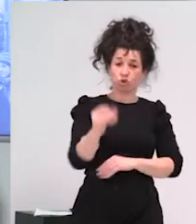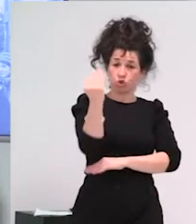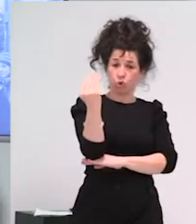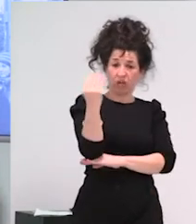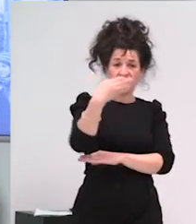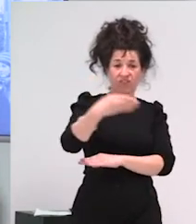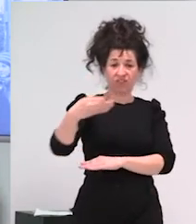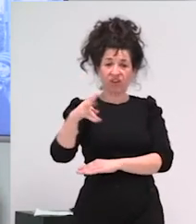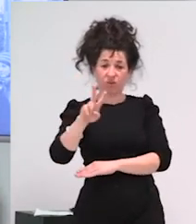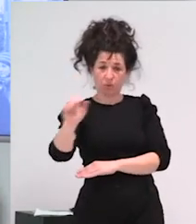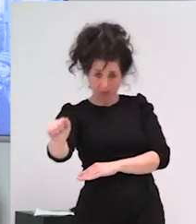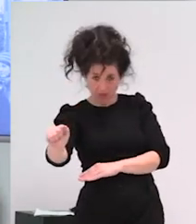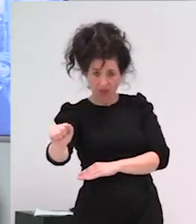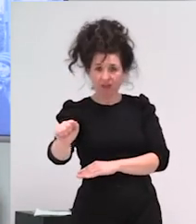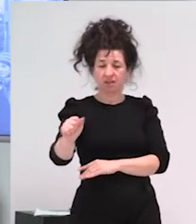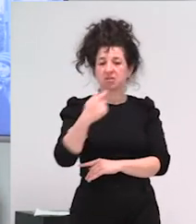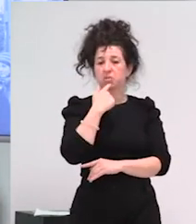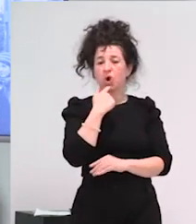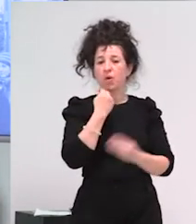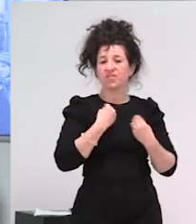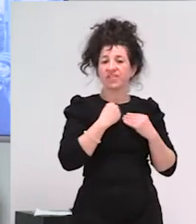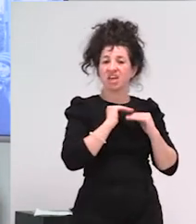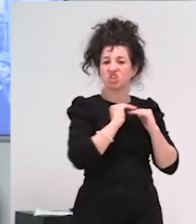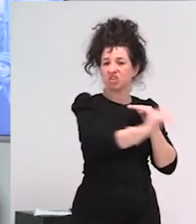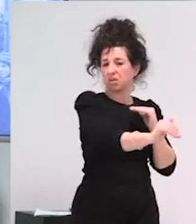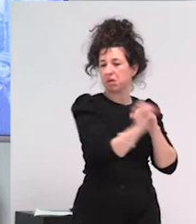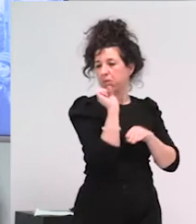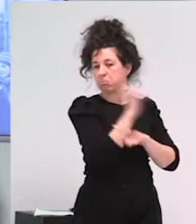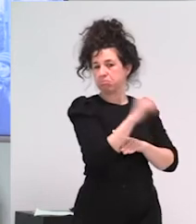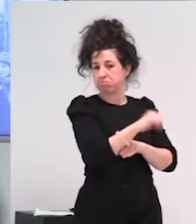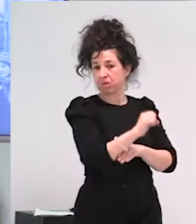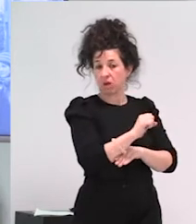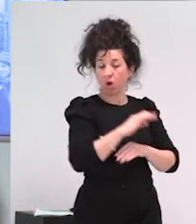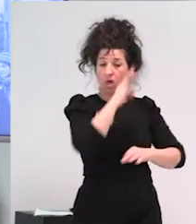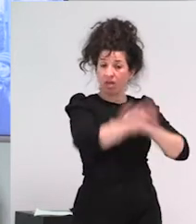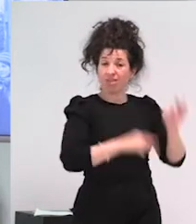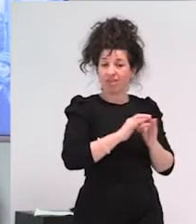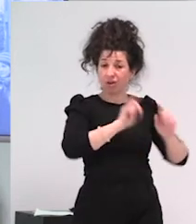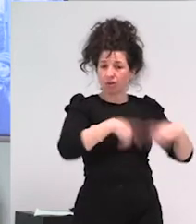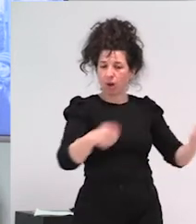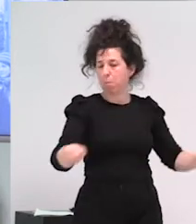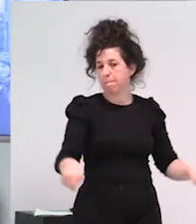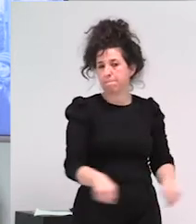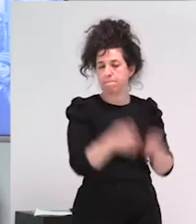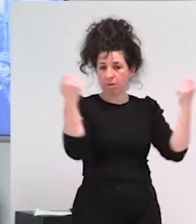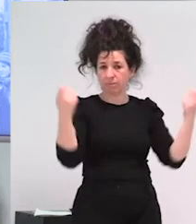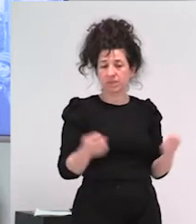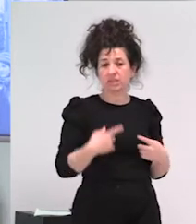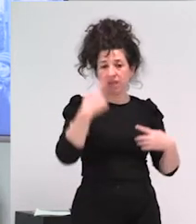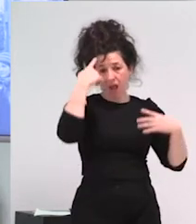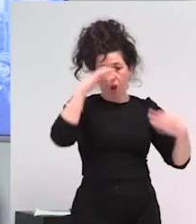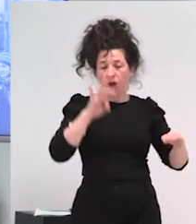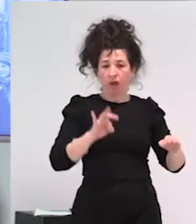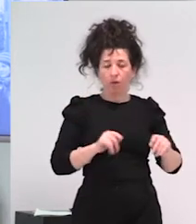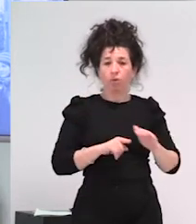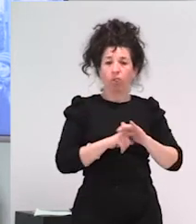de la sostenibilidad de la vida, ha roto con los ciclos naturales y con esta lógica de crecimiento infinito se ha olvidado